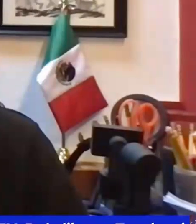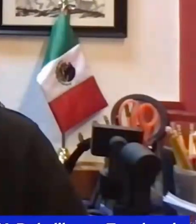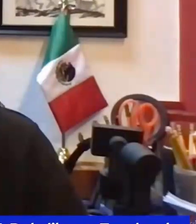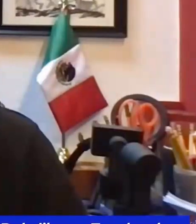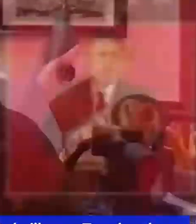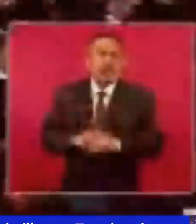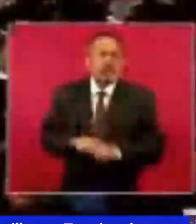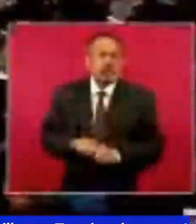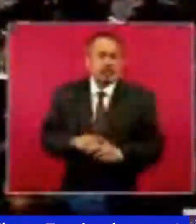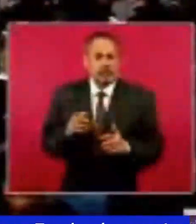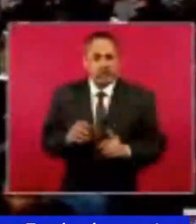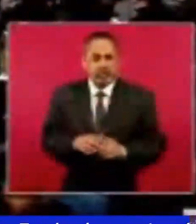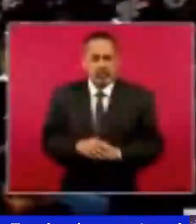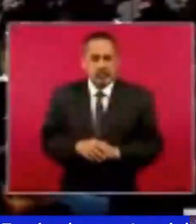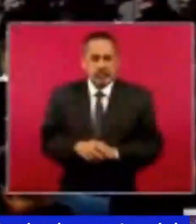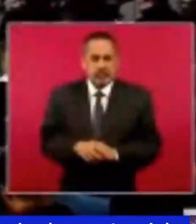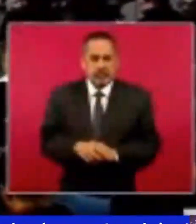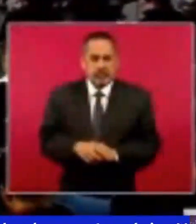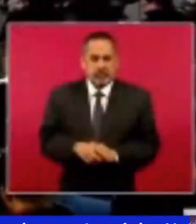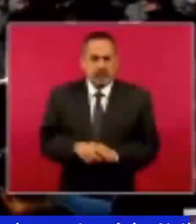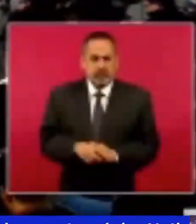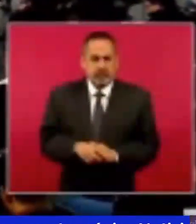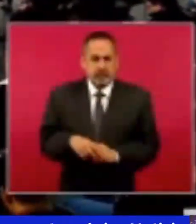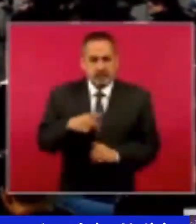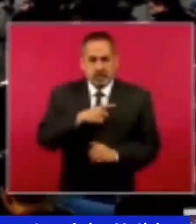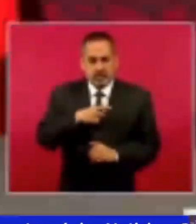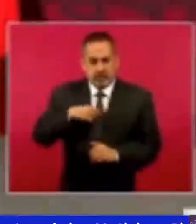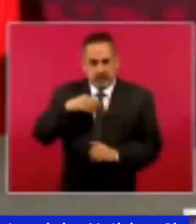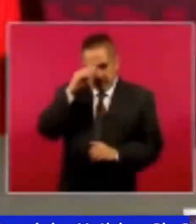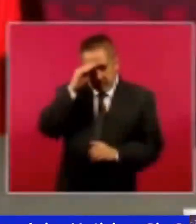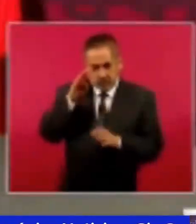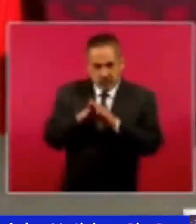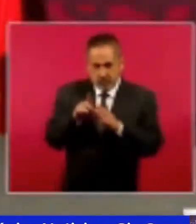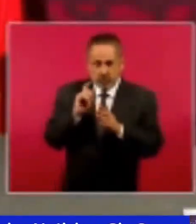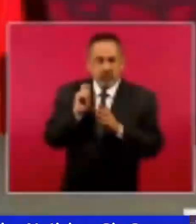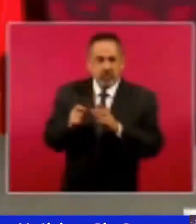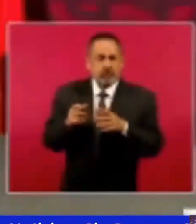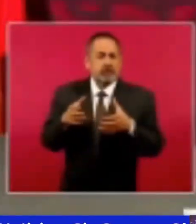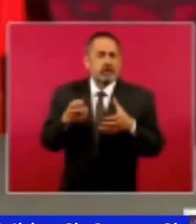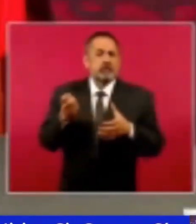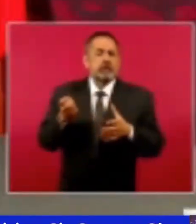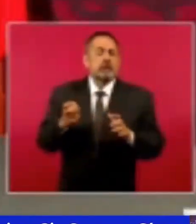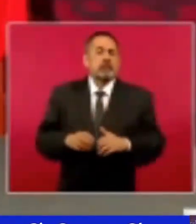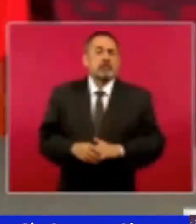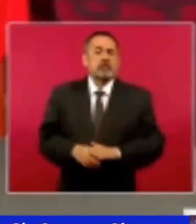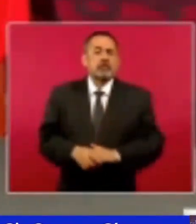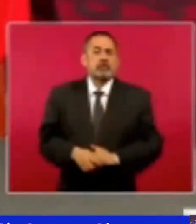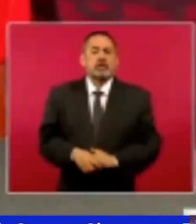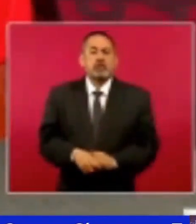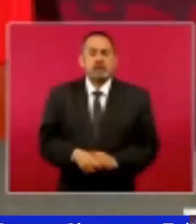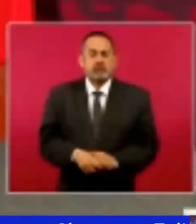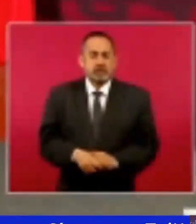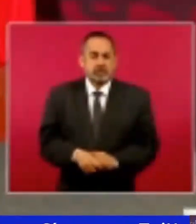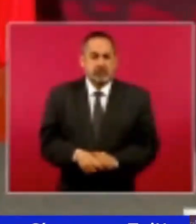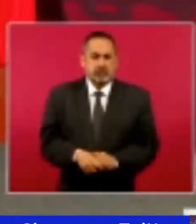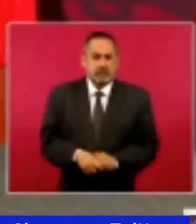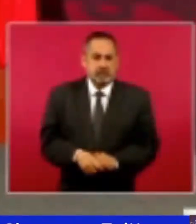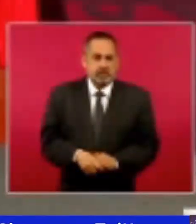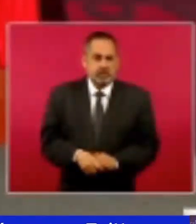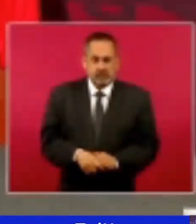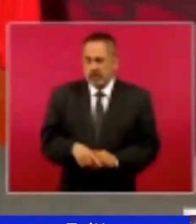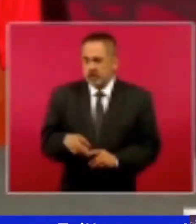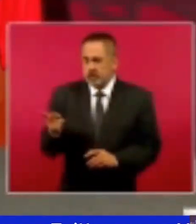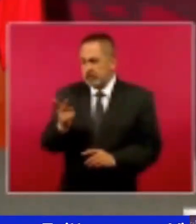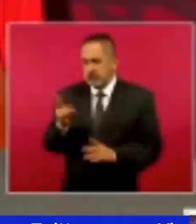negociando o pidiéndole respetuosamente al presidente de Nicaragua que por favor liberara por